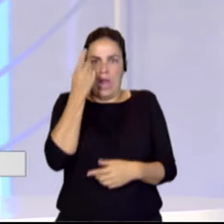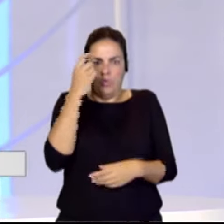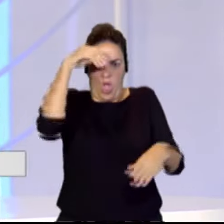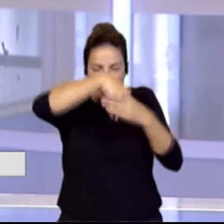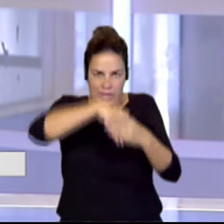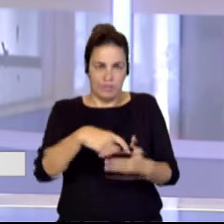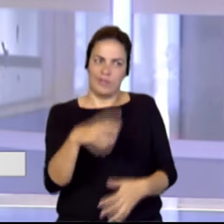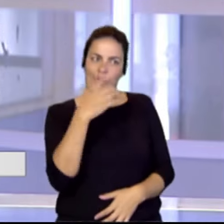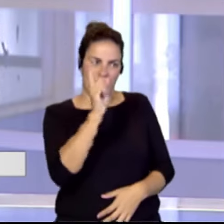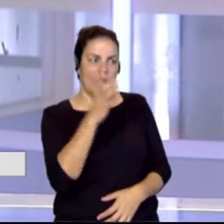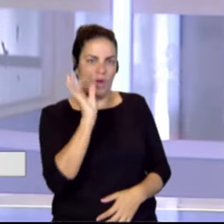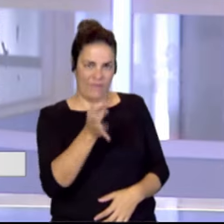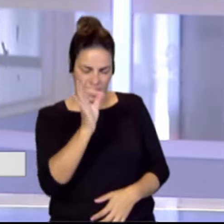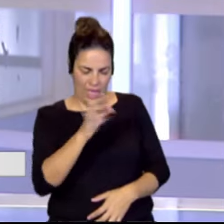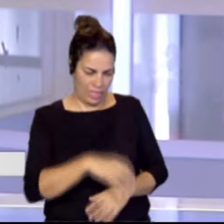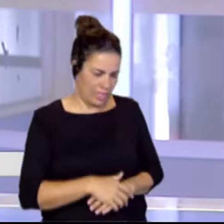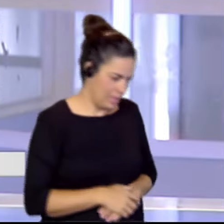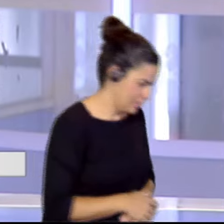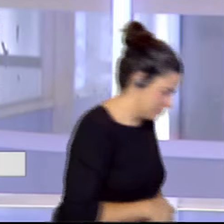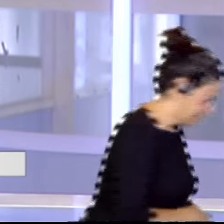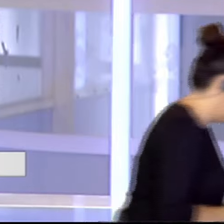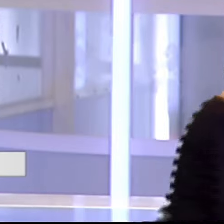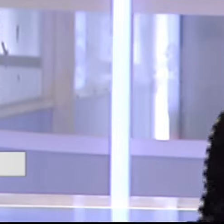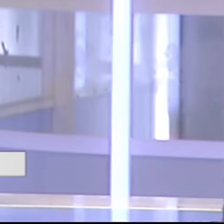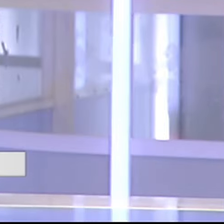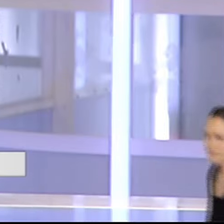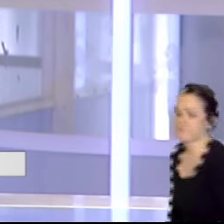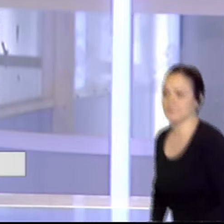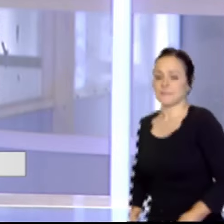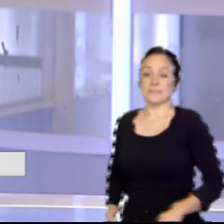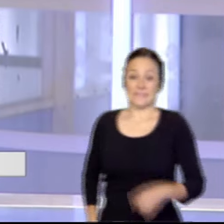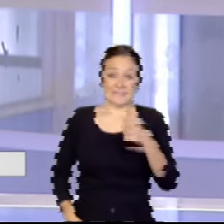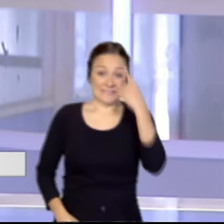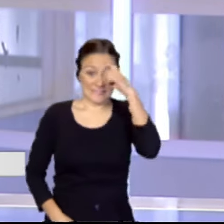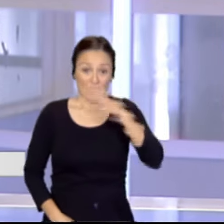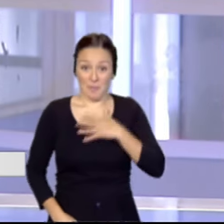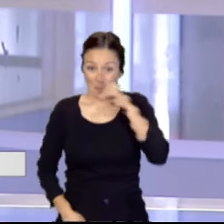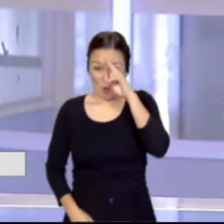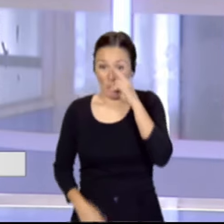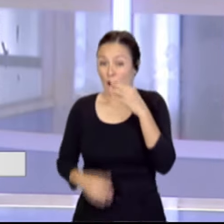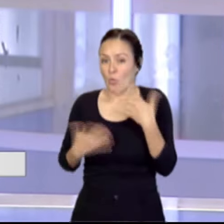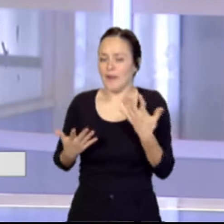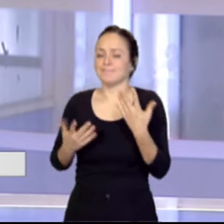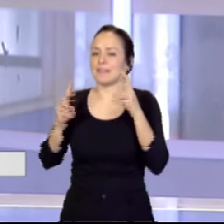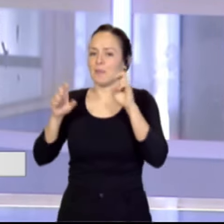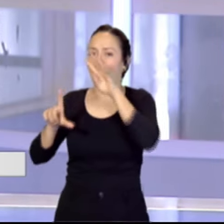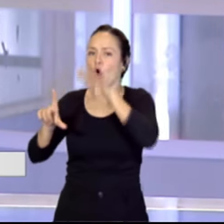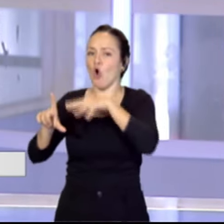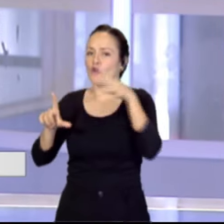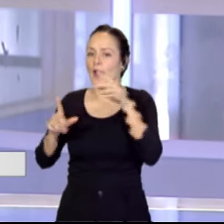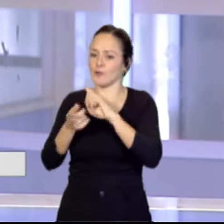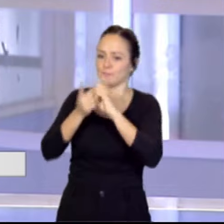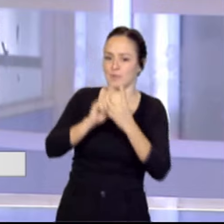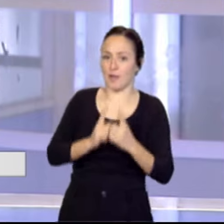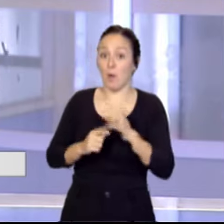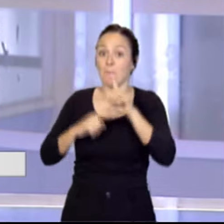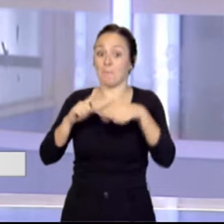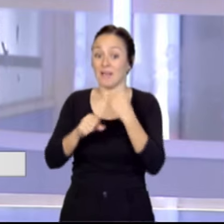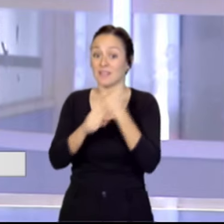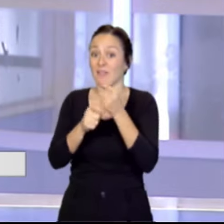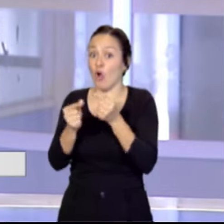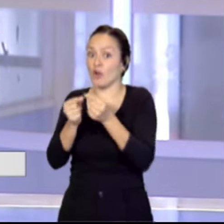mea que vamos a tener que ir a a temas de estructuración de horarios y de temas de trabajo remoto e tenemos